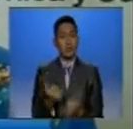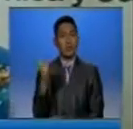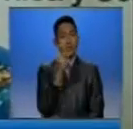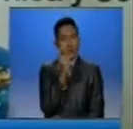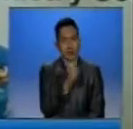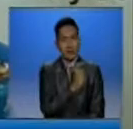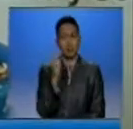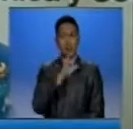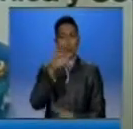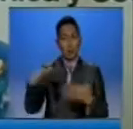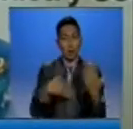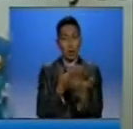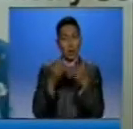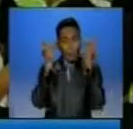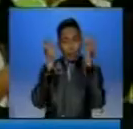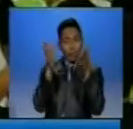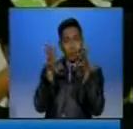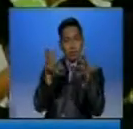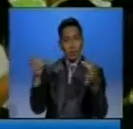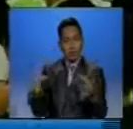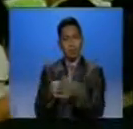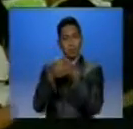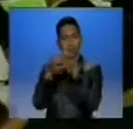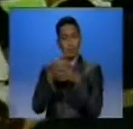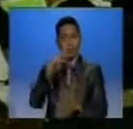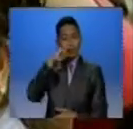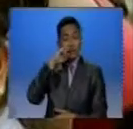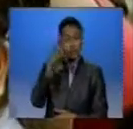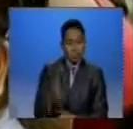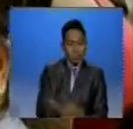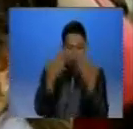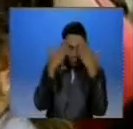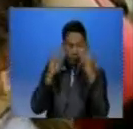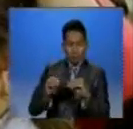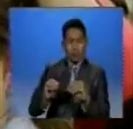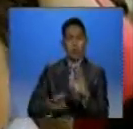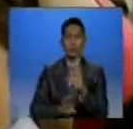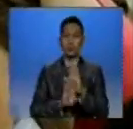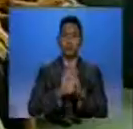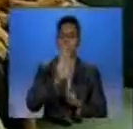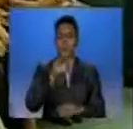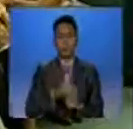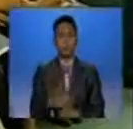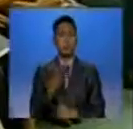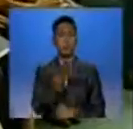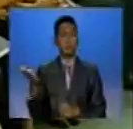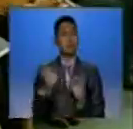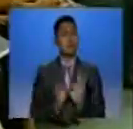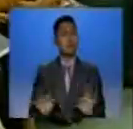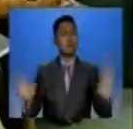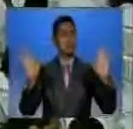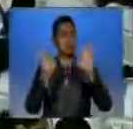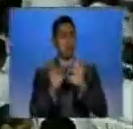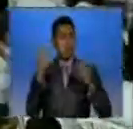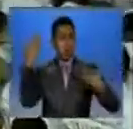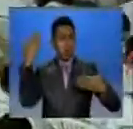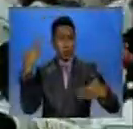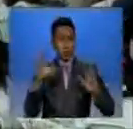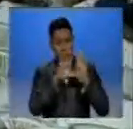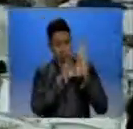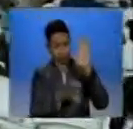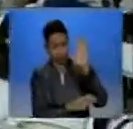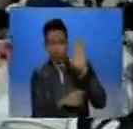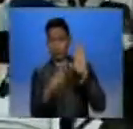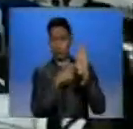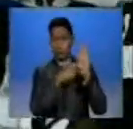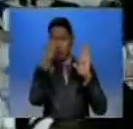nacional de educadoras del desarrollo infantil. La participación de estos docentes es vital para cumplir con las políticas de Estado encaminadas al desarrollo